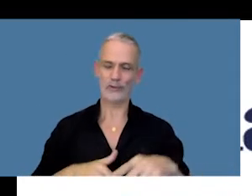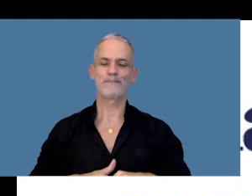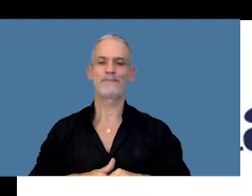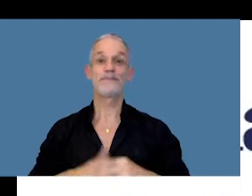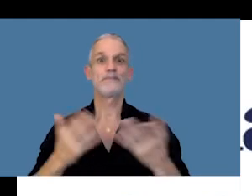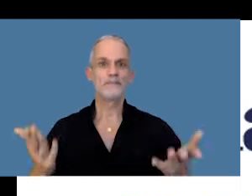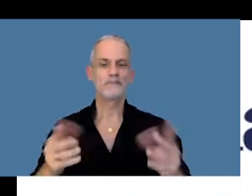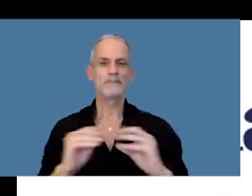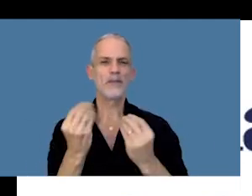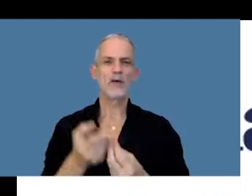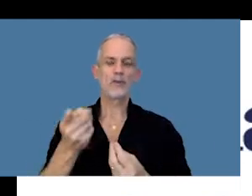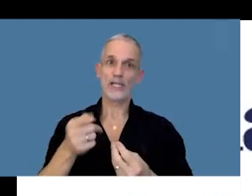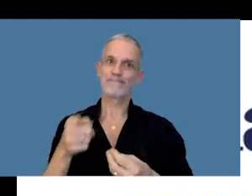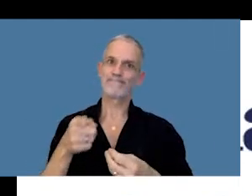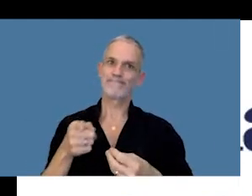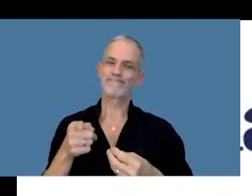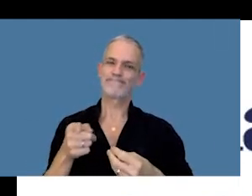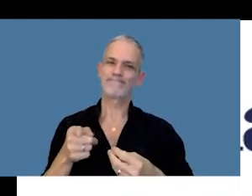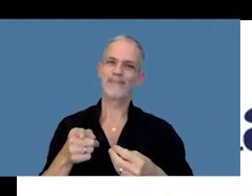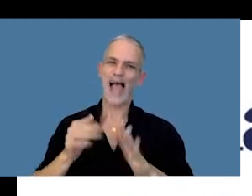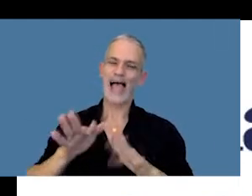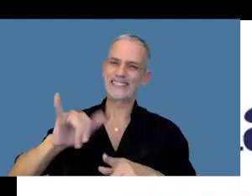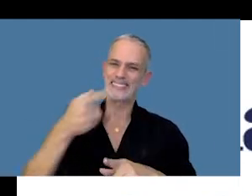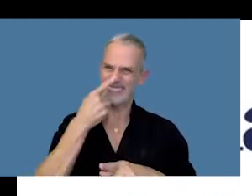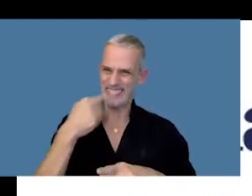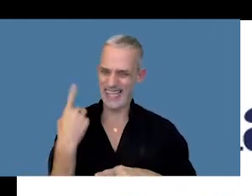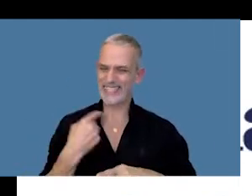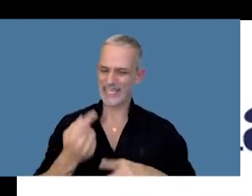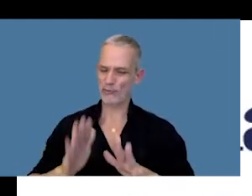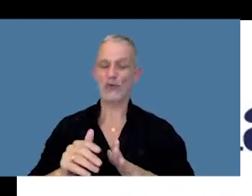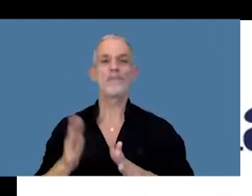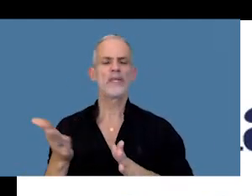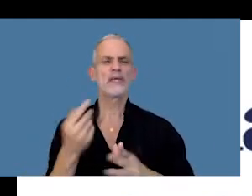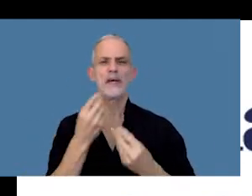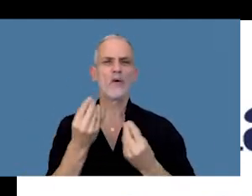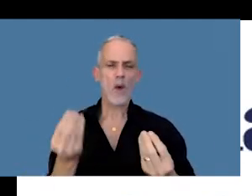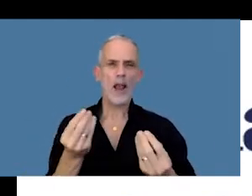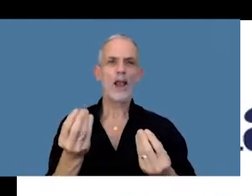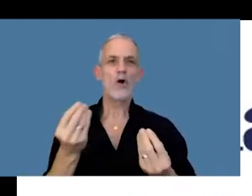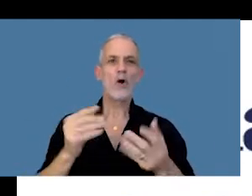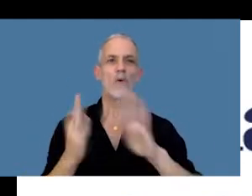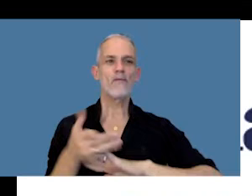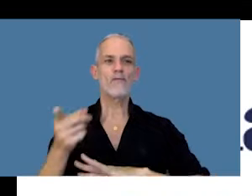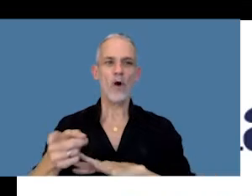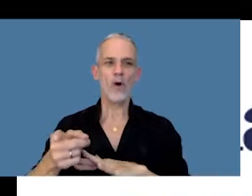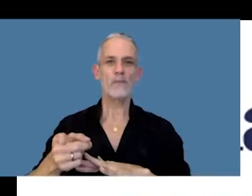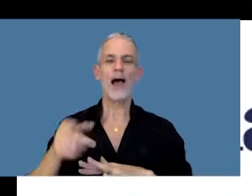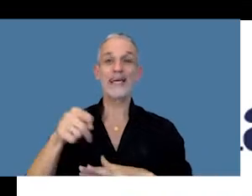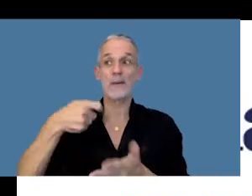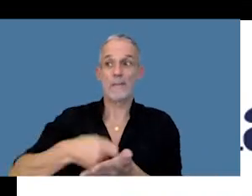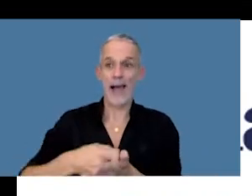que? Y esta es la parte que quizás más nos interesa. Dicho esto, ¿cómo tomo este pago a